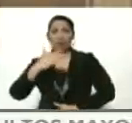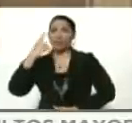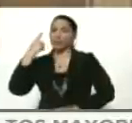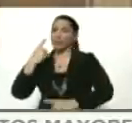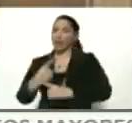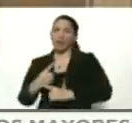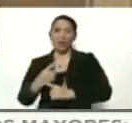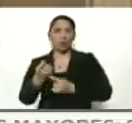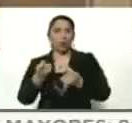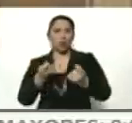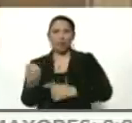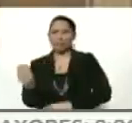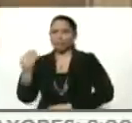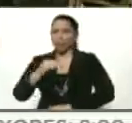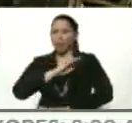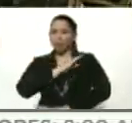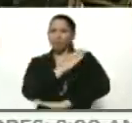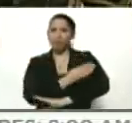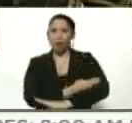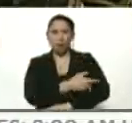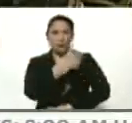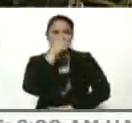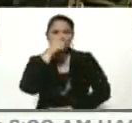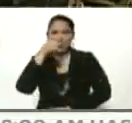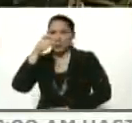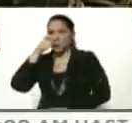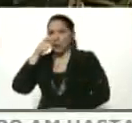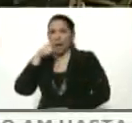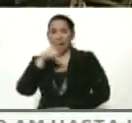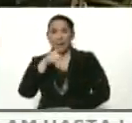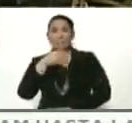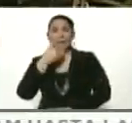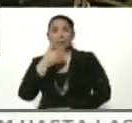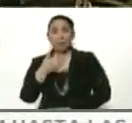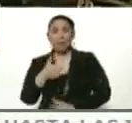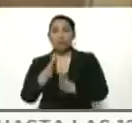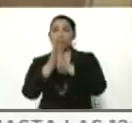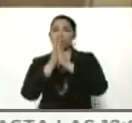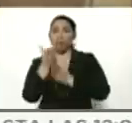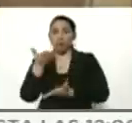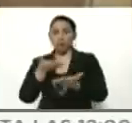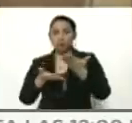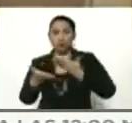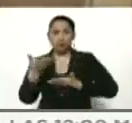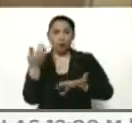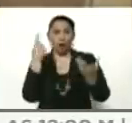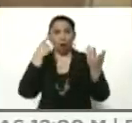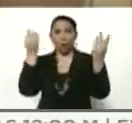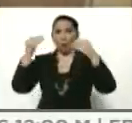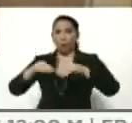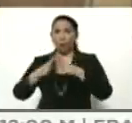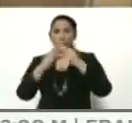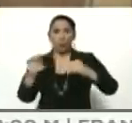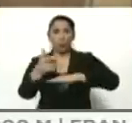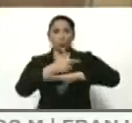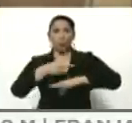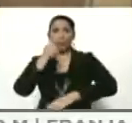ser cada día más precisos y allí pedimos la colaboración de todos los